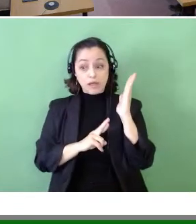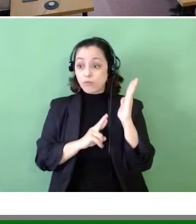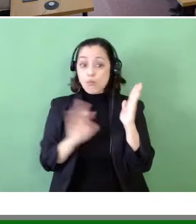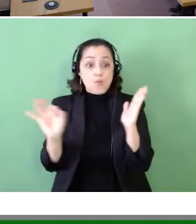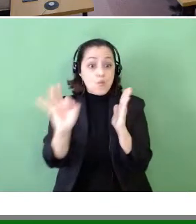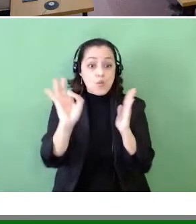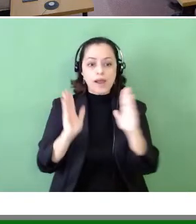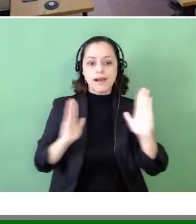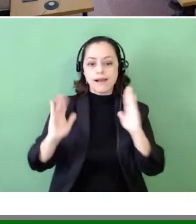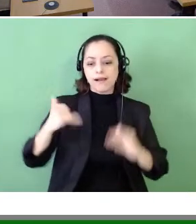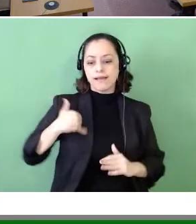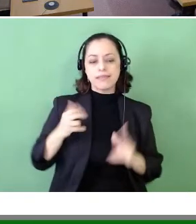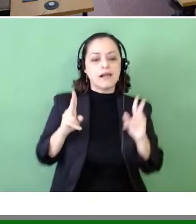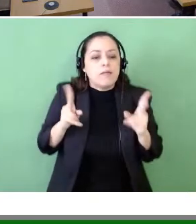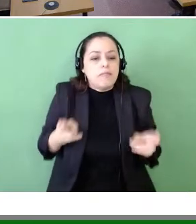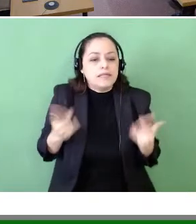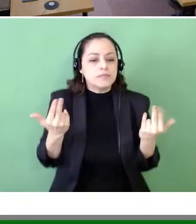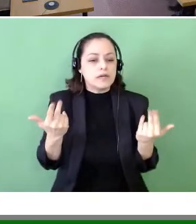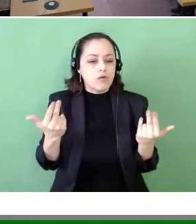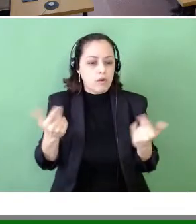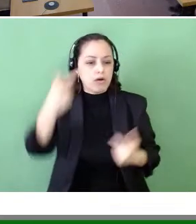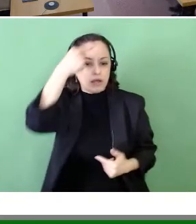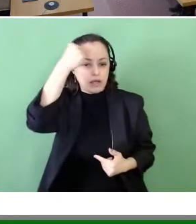claro, del curso de grado.